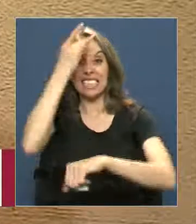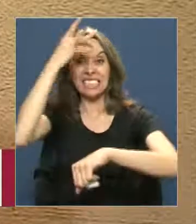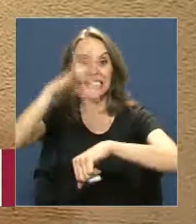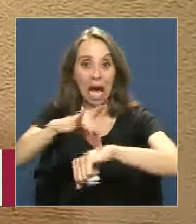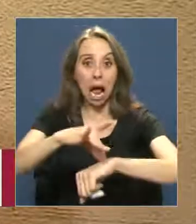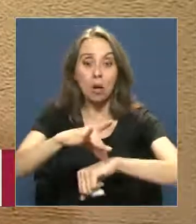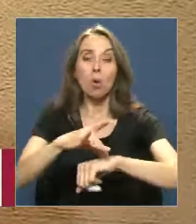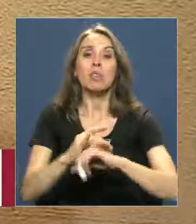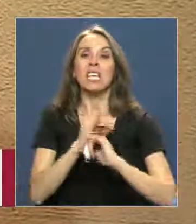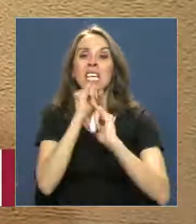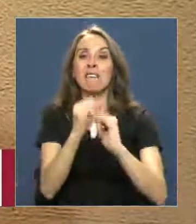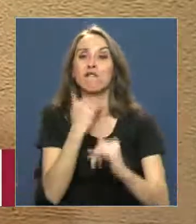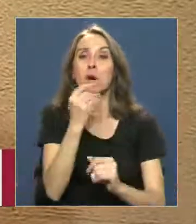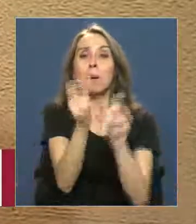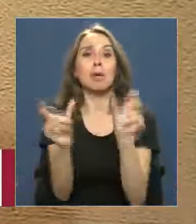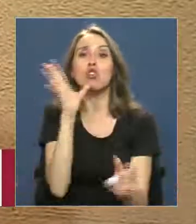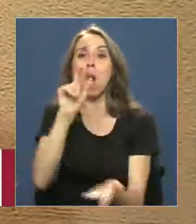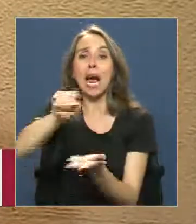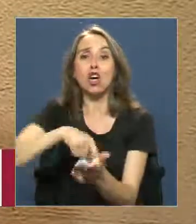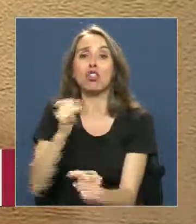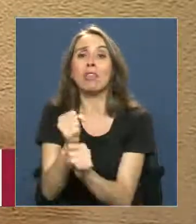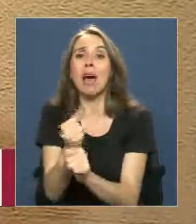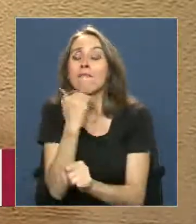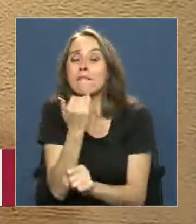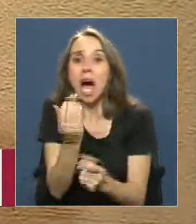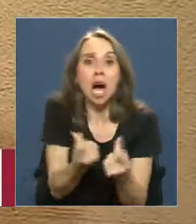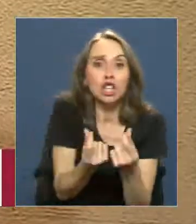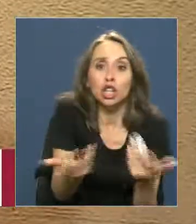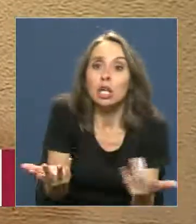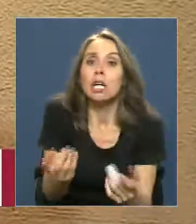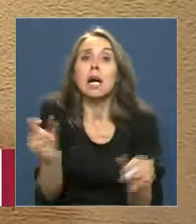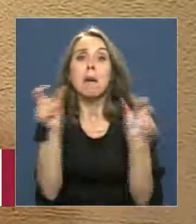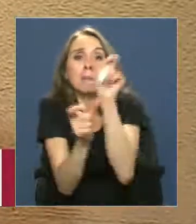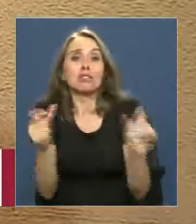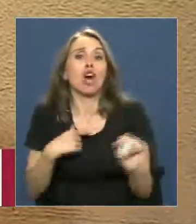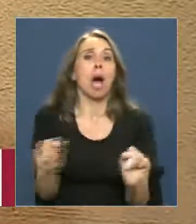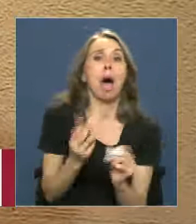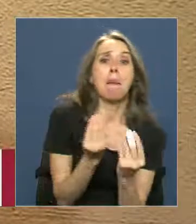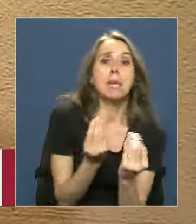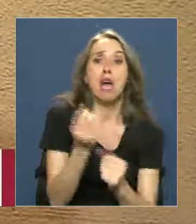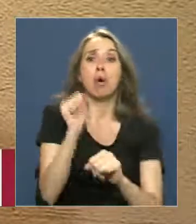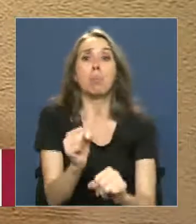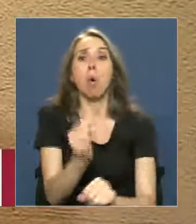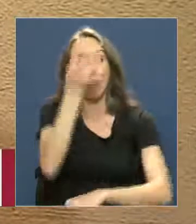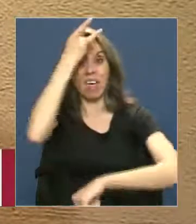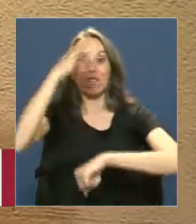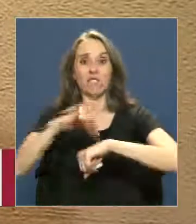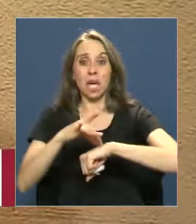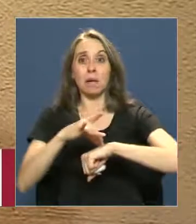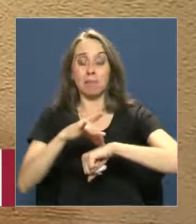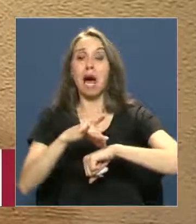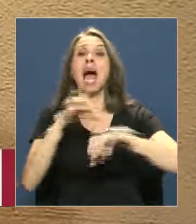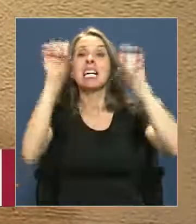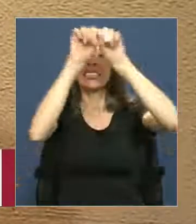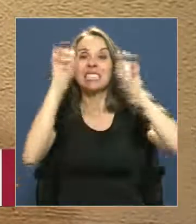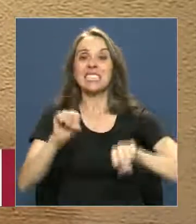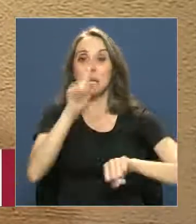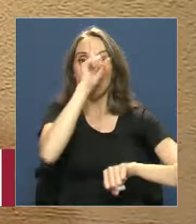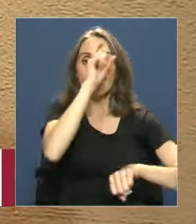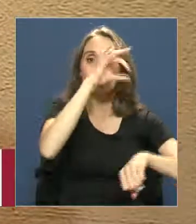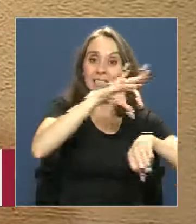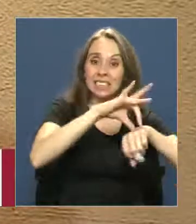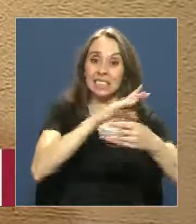con informalidad en el empleo y el miedo a la enfermedad misma, pues nuestro sistema sanitario, a pesar de lo dicho por el